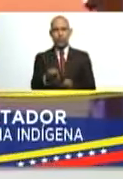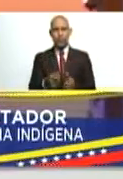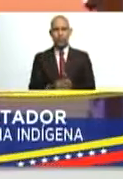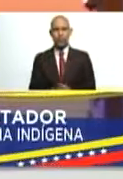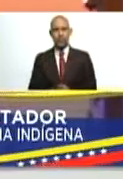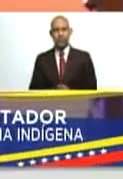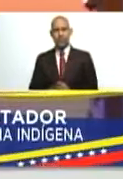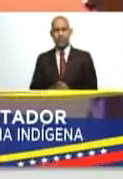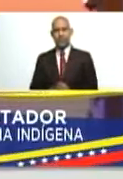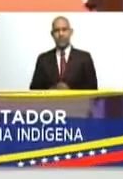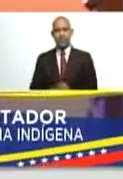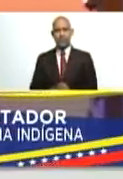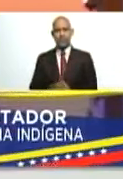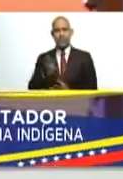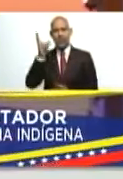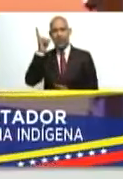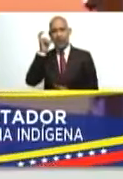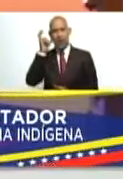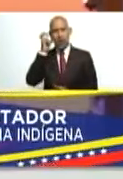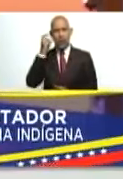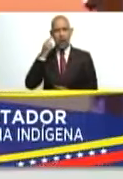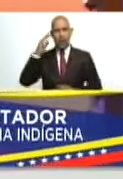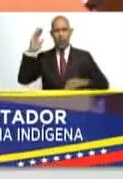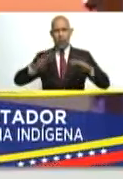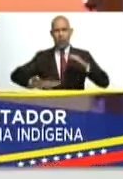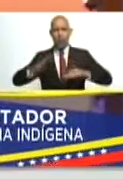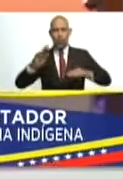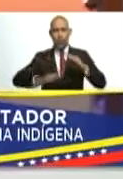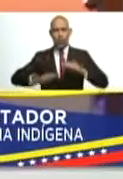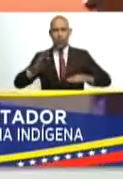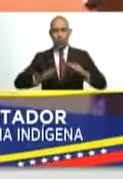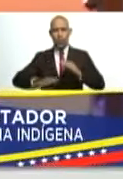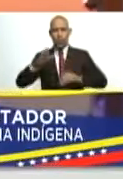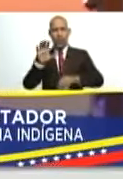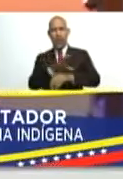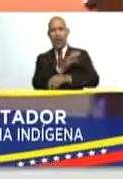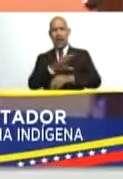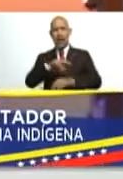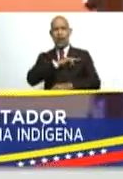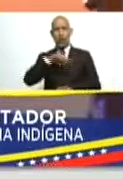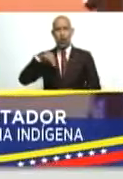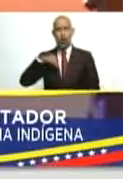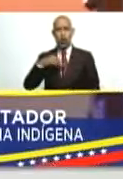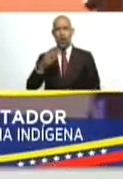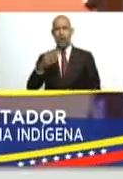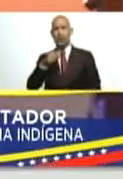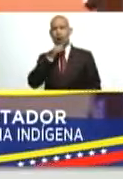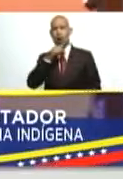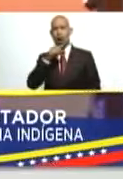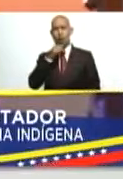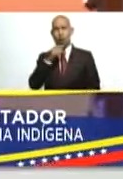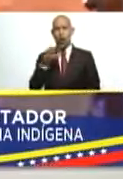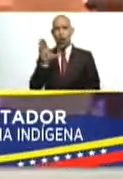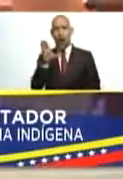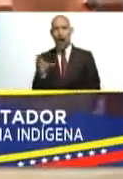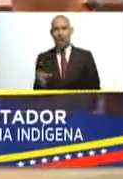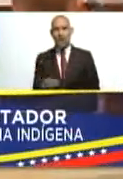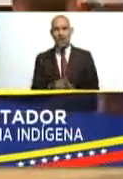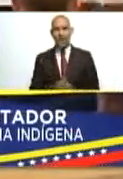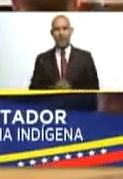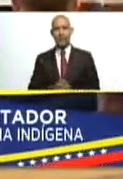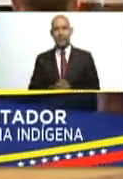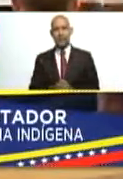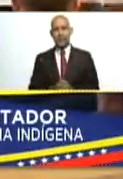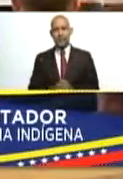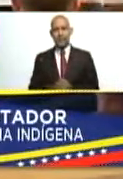escuchando el rugir de los tambores y el canto de nuestros abuelos africanos a lo largo allá en la